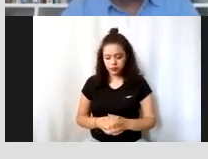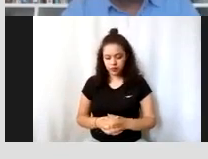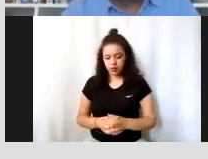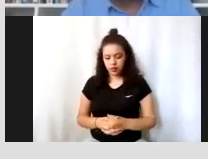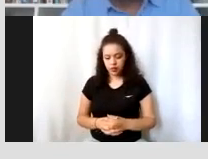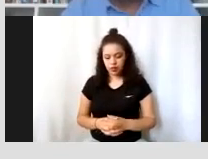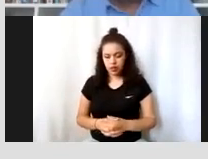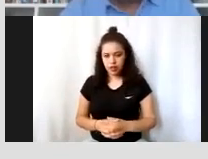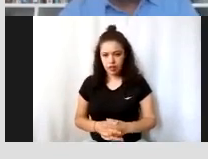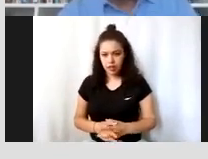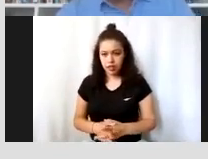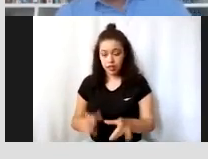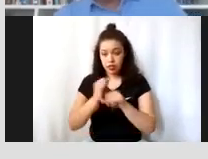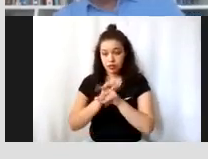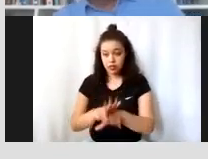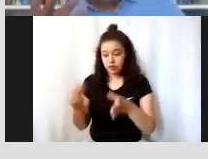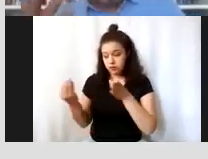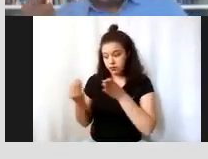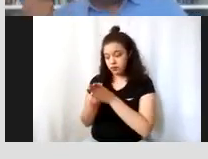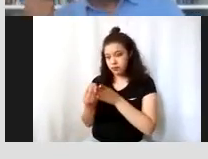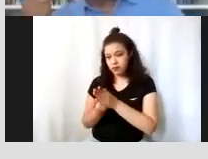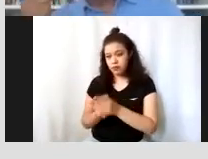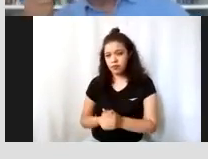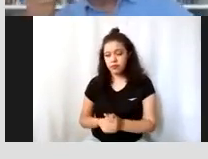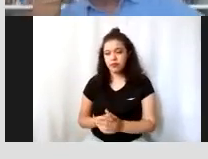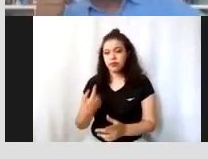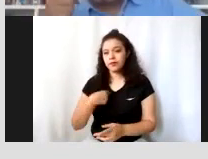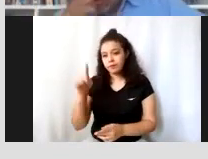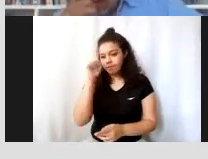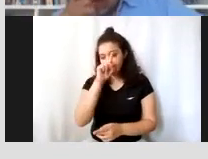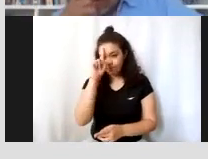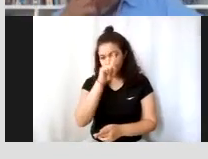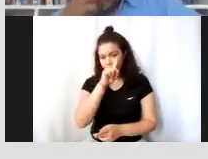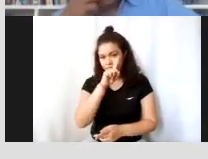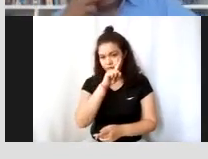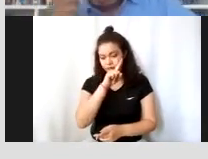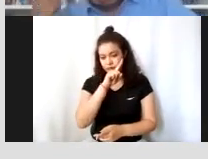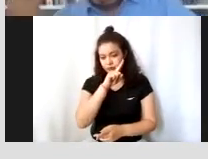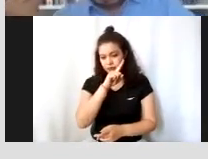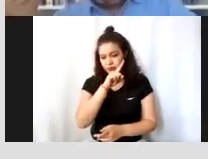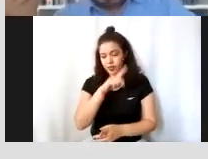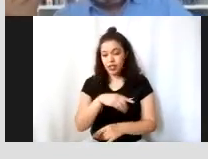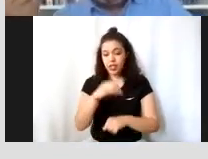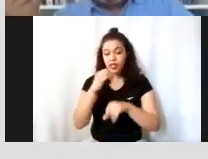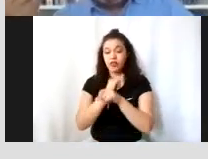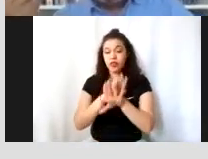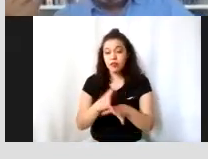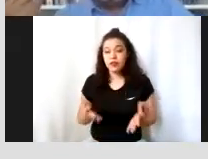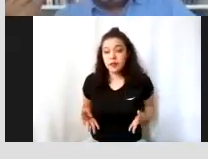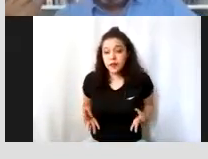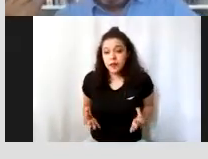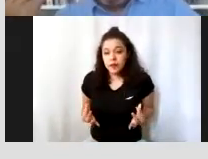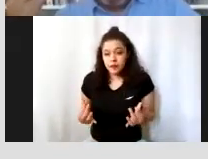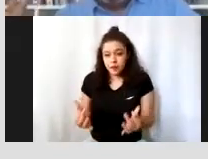datos personales, yo les recomendaría que pusieran datos sensibles. Religión es un dato